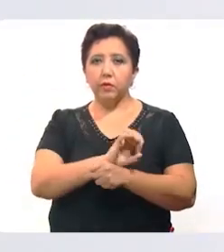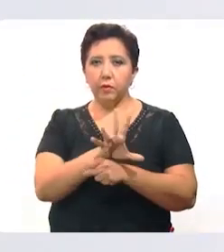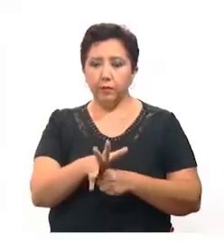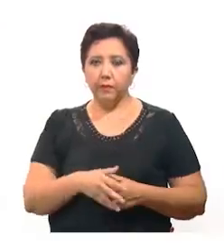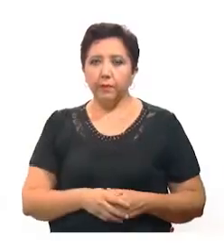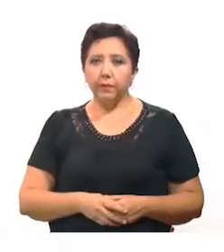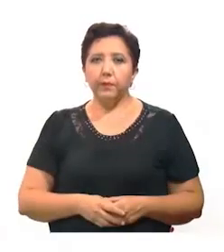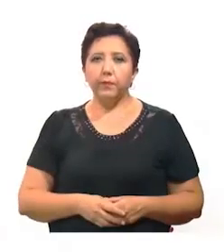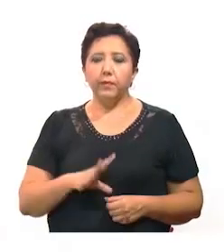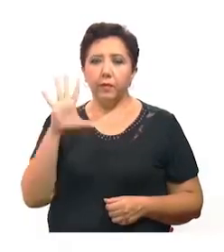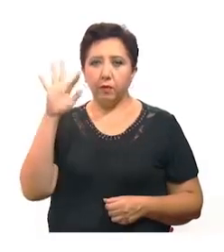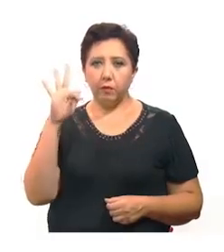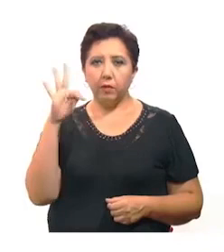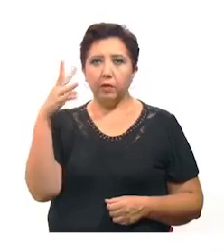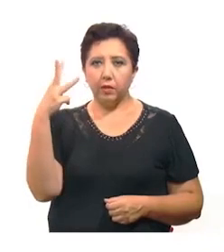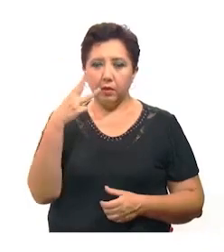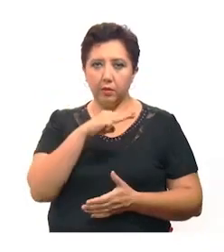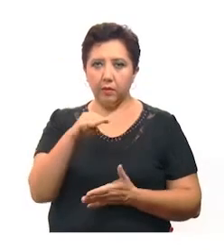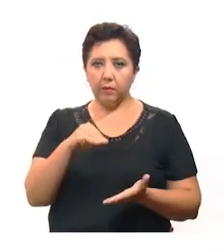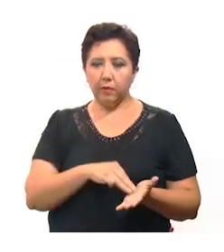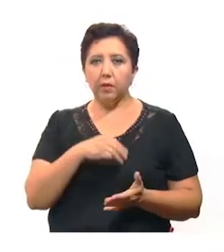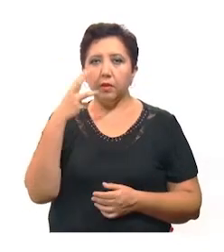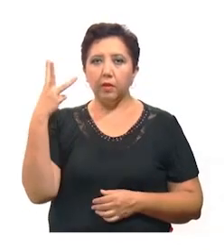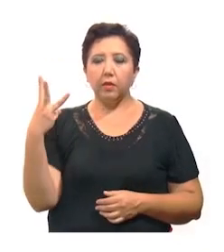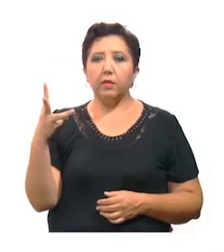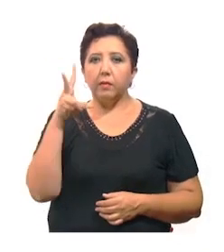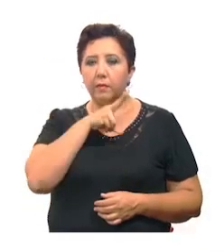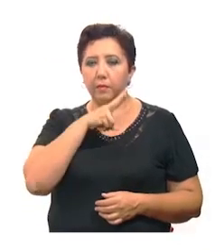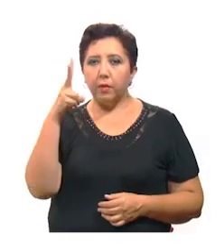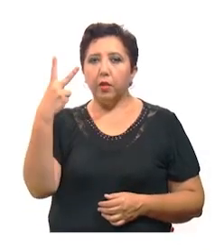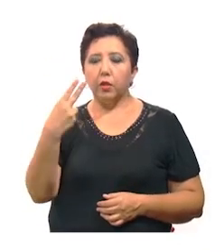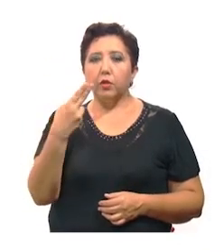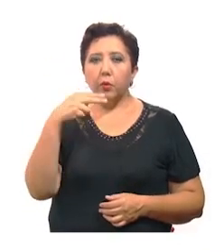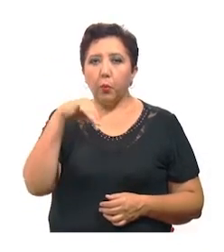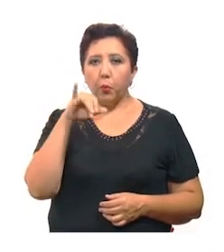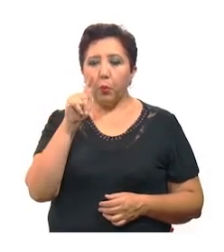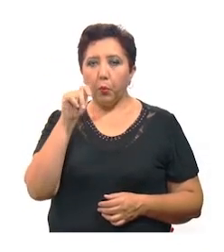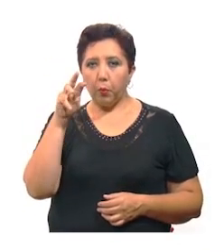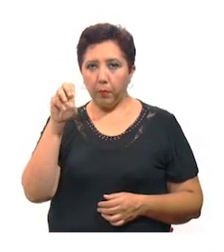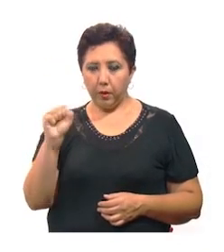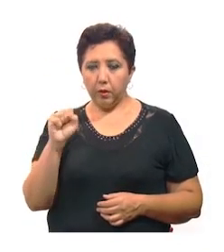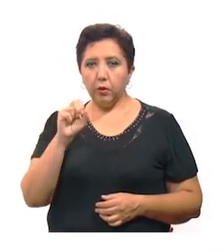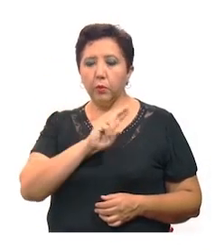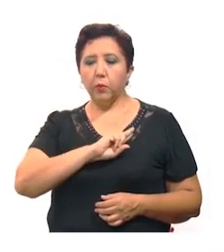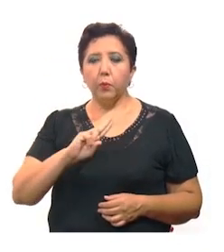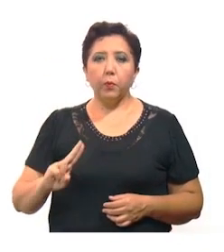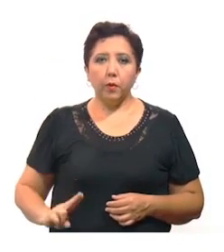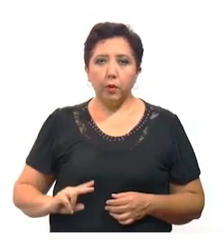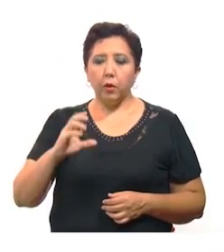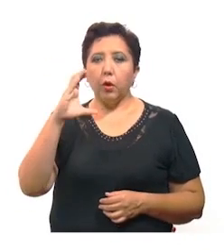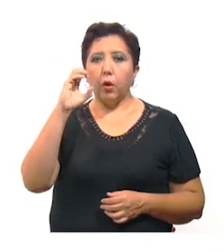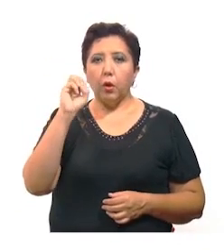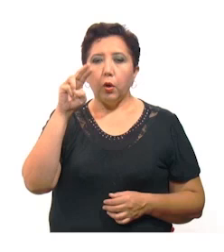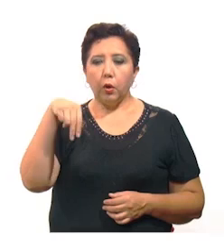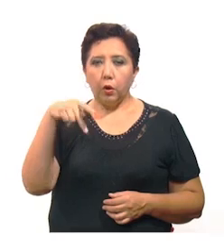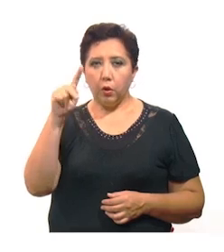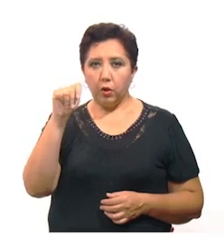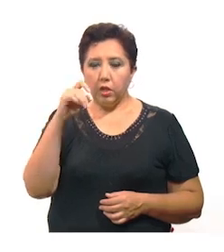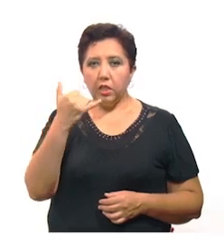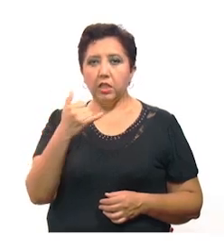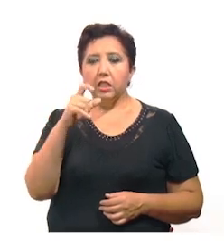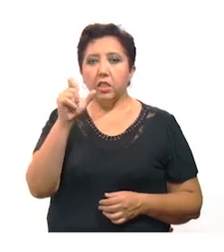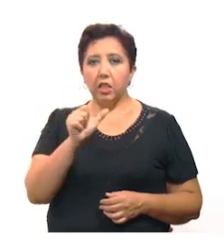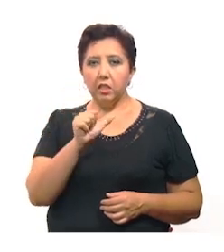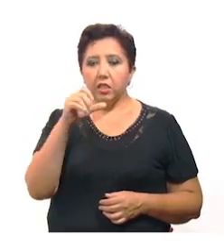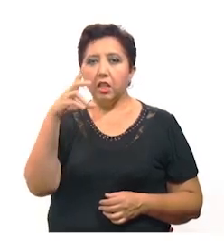coronavirus, 43 en Mérida, 3 en Valladolid, 2 en Junucmá, en Canacín y en Umán, y 1 en Concal, Motul y